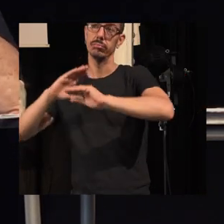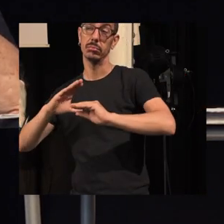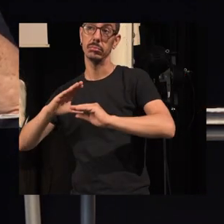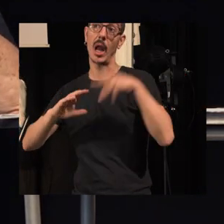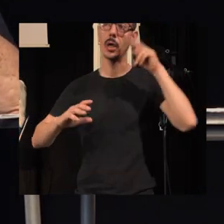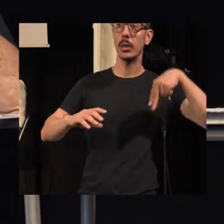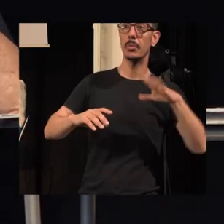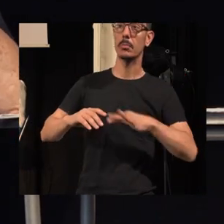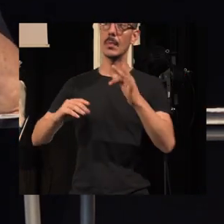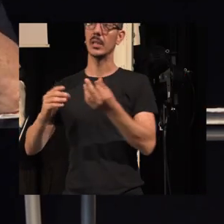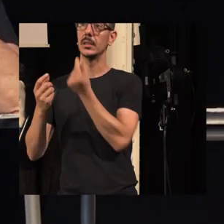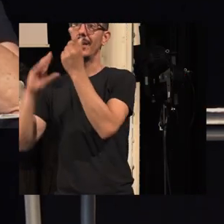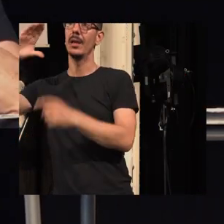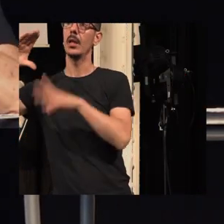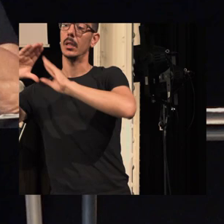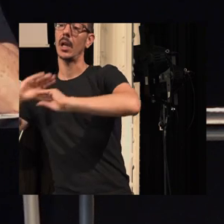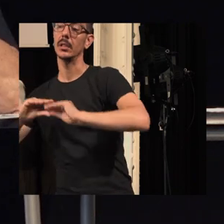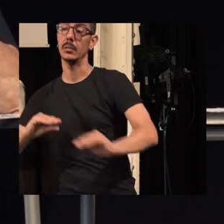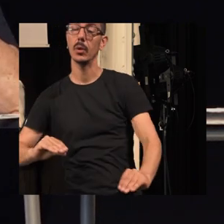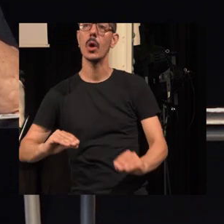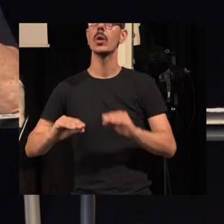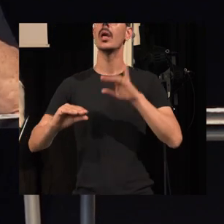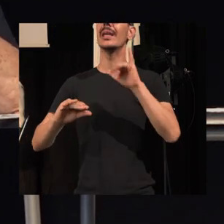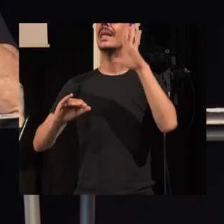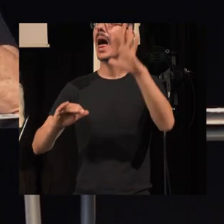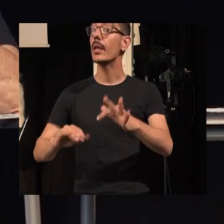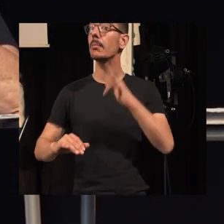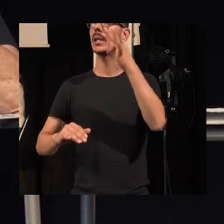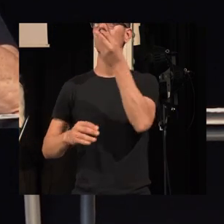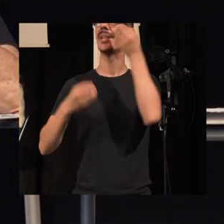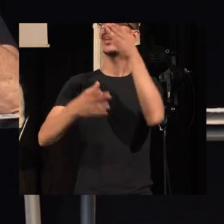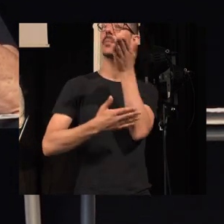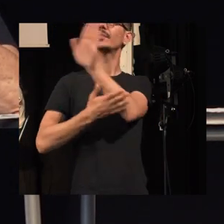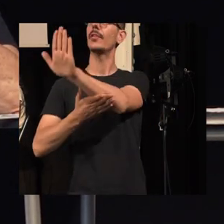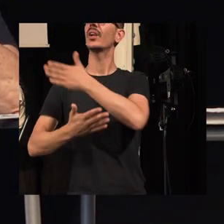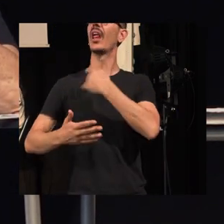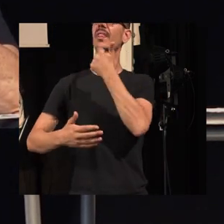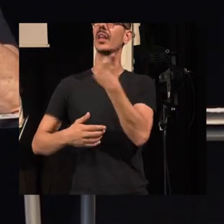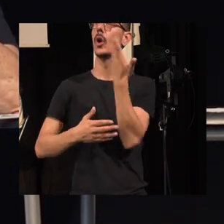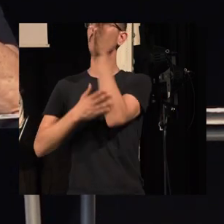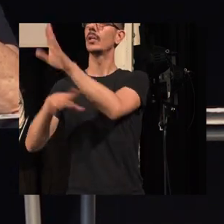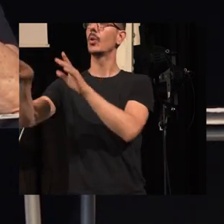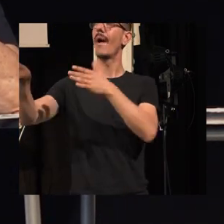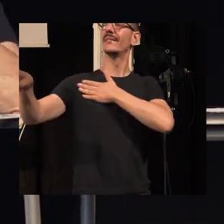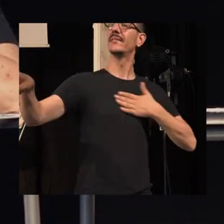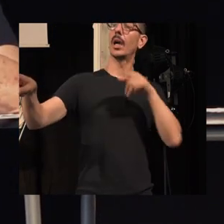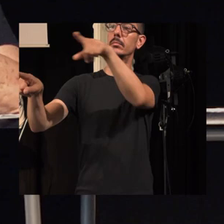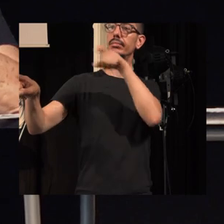es redistribución y es representación. Es quién queremos que nos represente